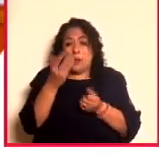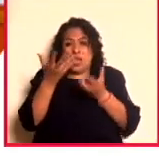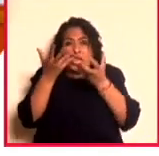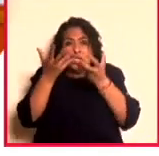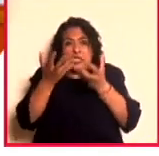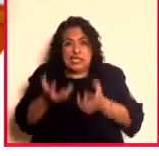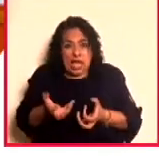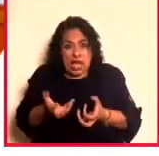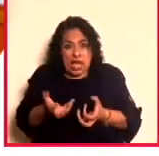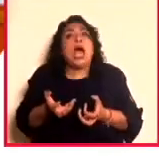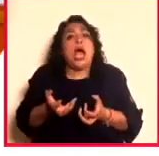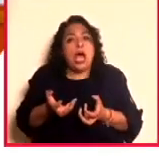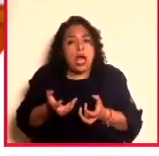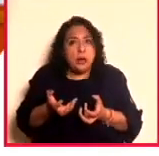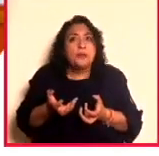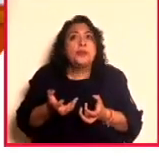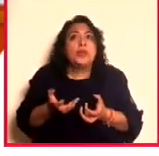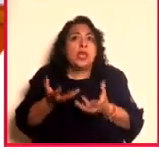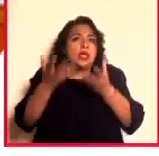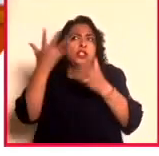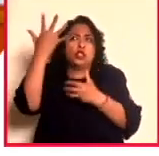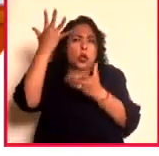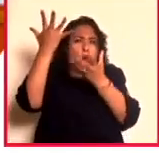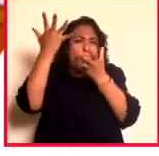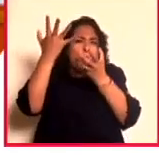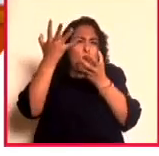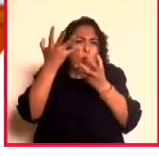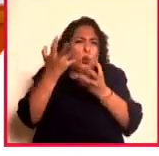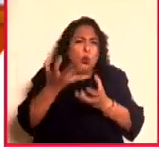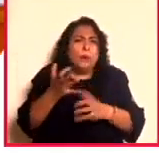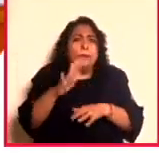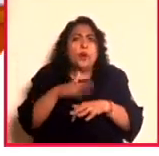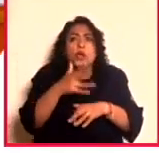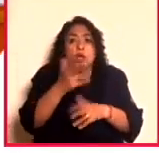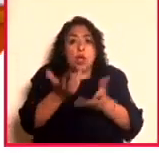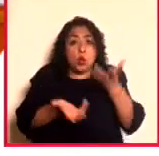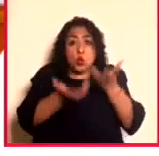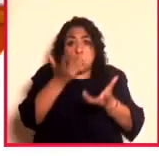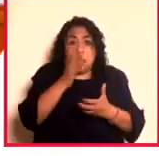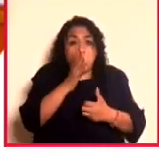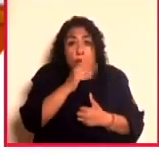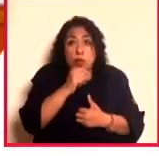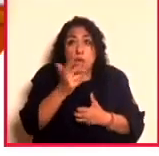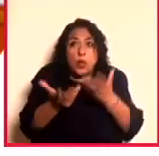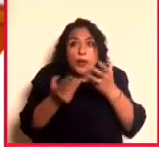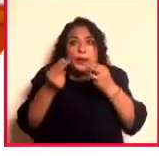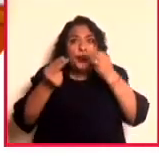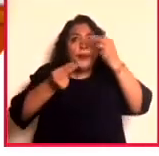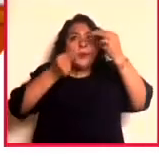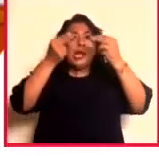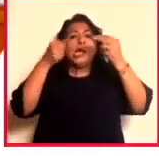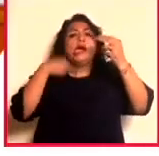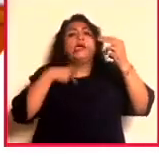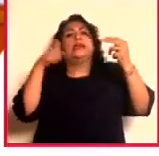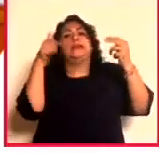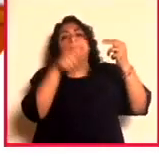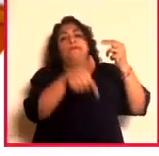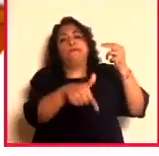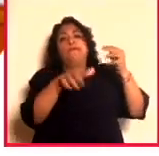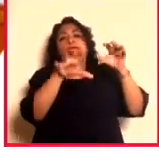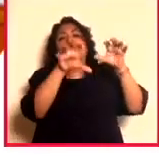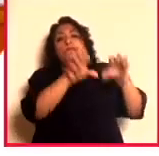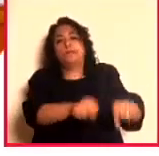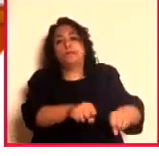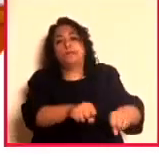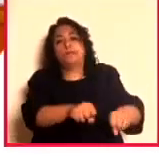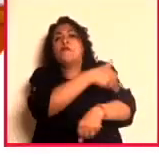secados pues los secaban al sol. ¿Por qué? Porque no podían hacer lumbre, porque donde había lumbre había humo, y donde había humo pues los cristeros veían que había una familia